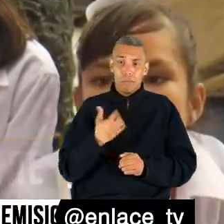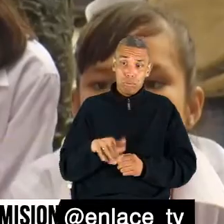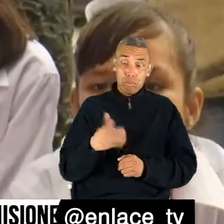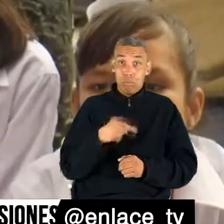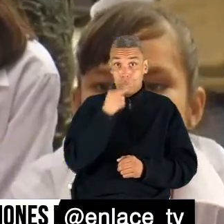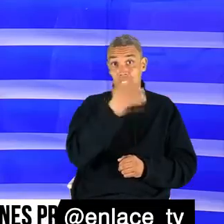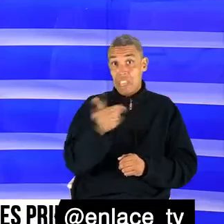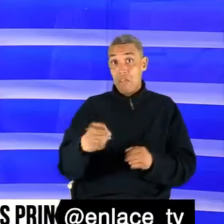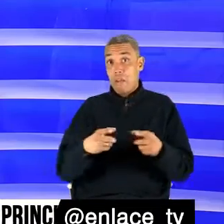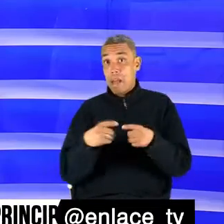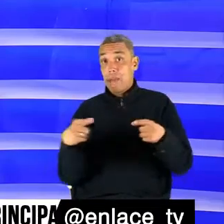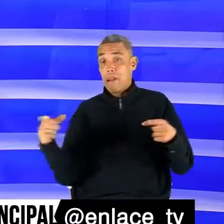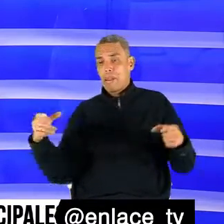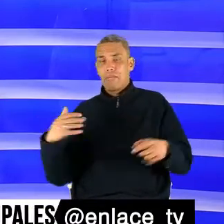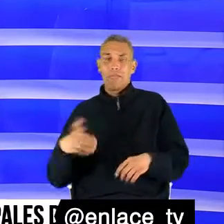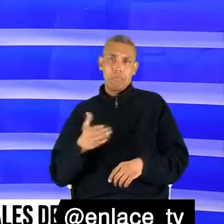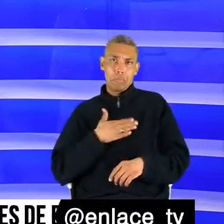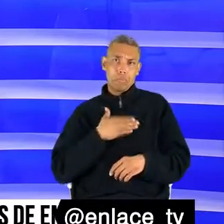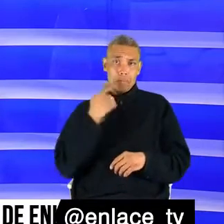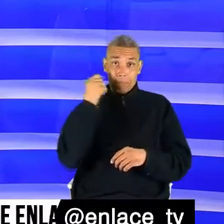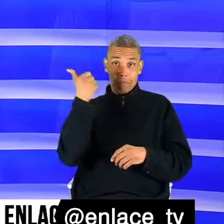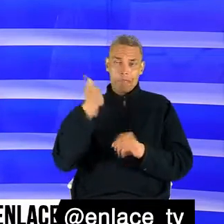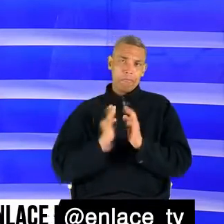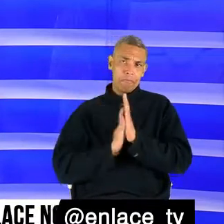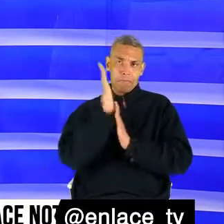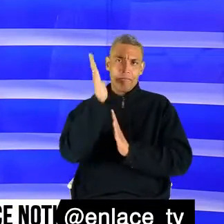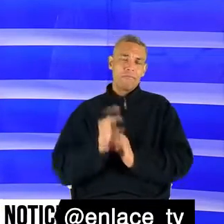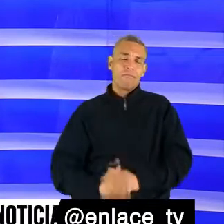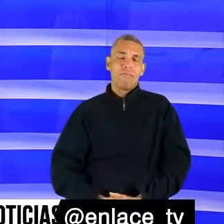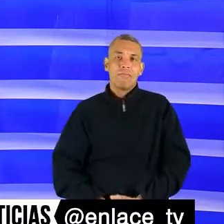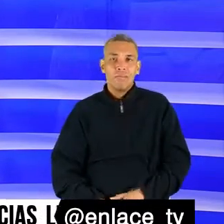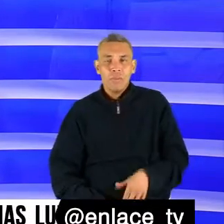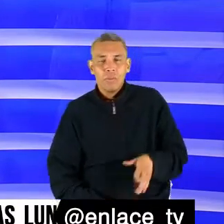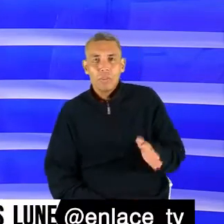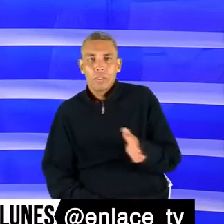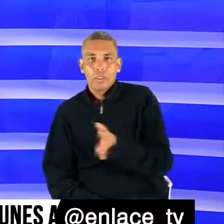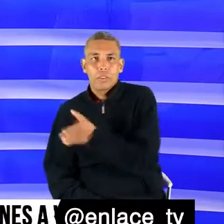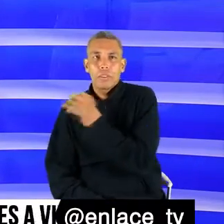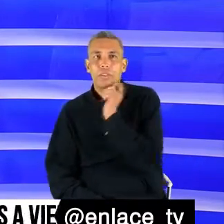Bermeja. Y por otra parte, Enlace Noticias encontró un nuevo